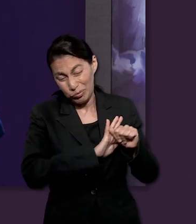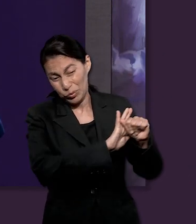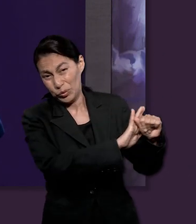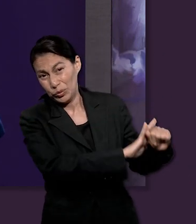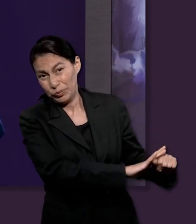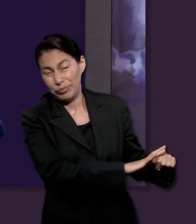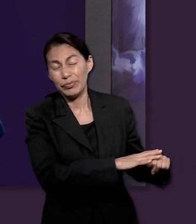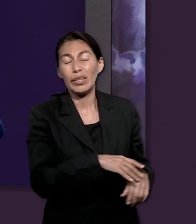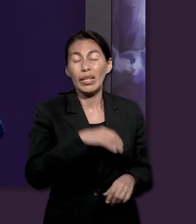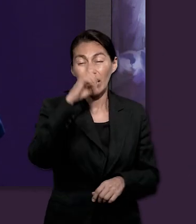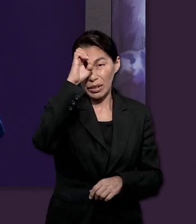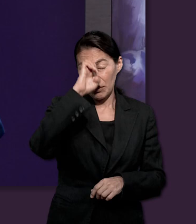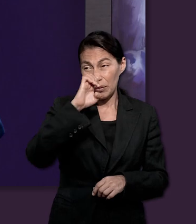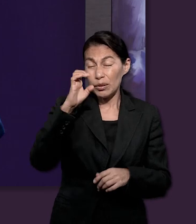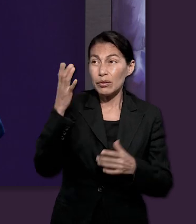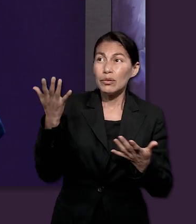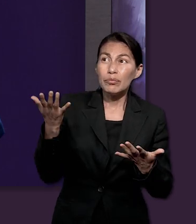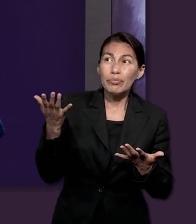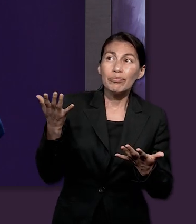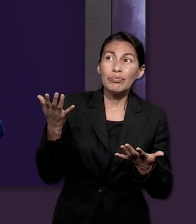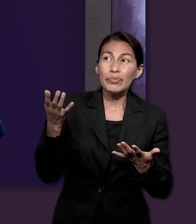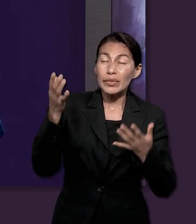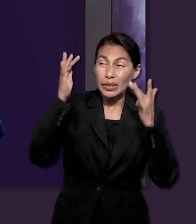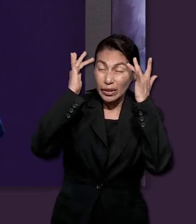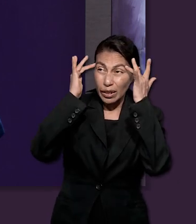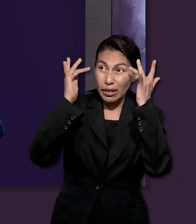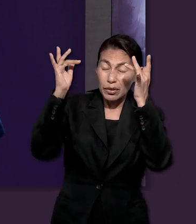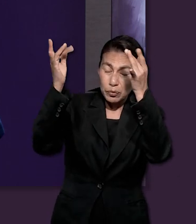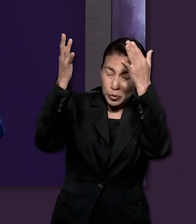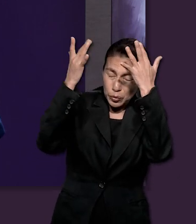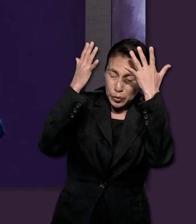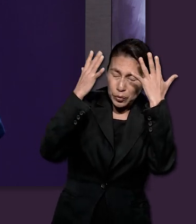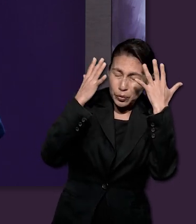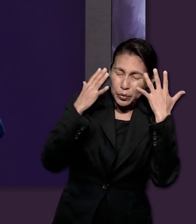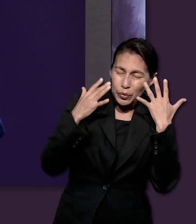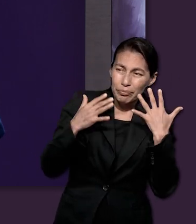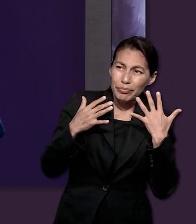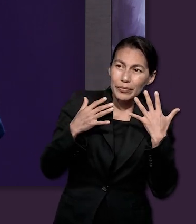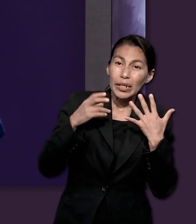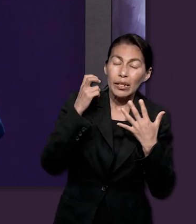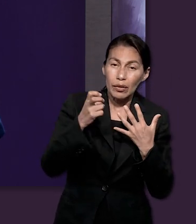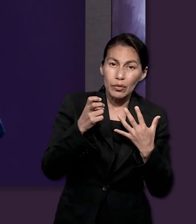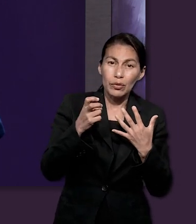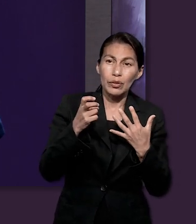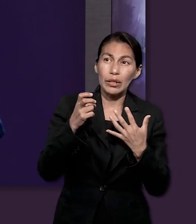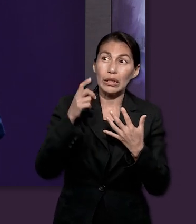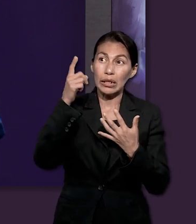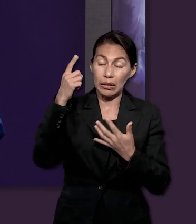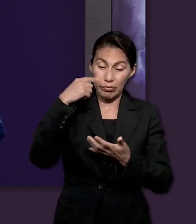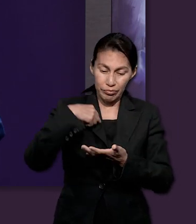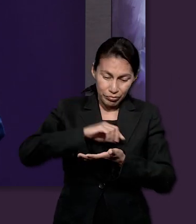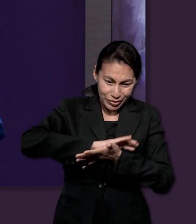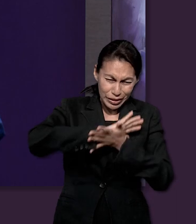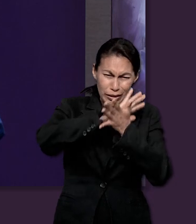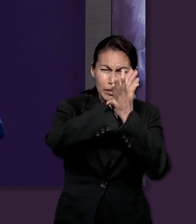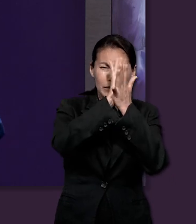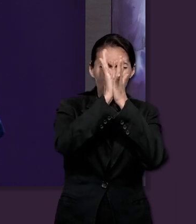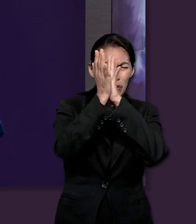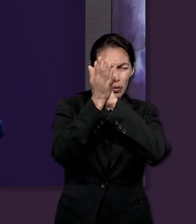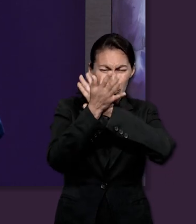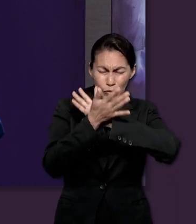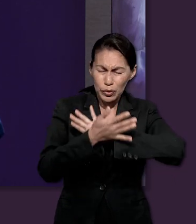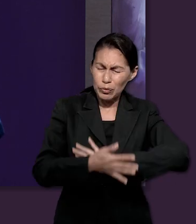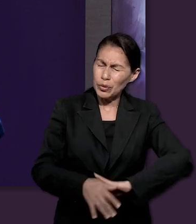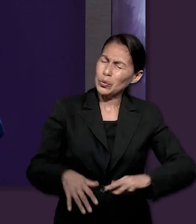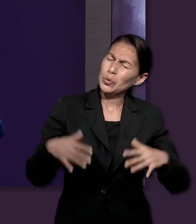¿no? Finalmente, el Espíritu, cuando el ser humano reconoce el Espíritu Santo, pues tiene ese poder